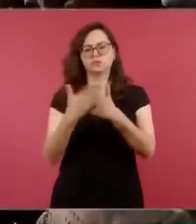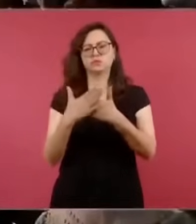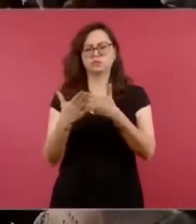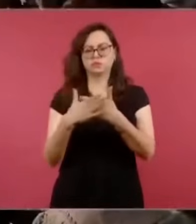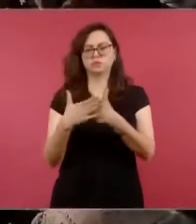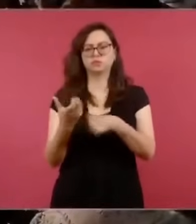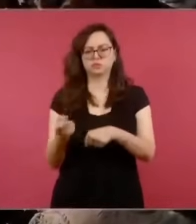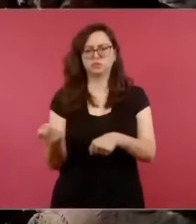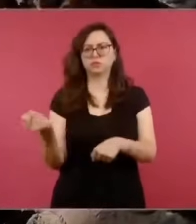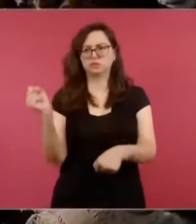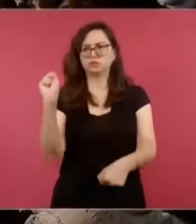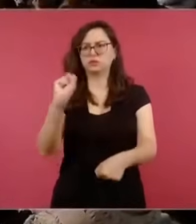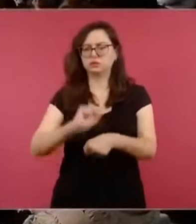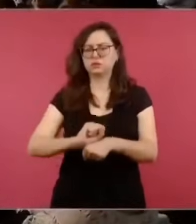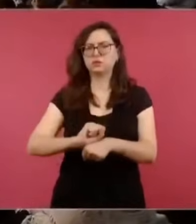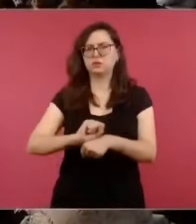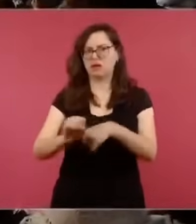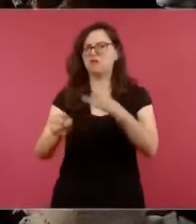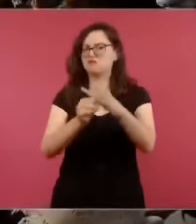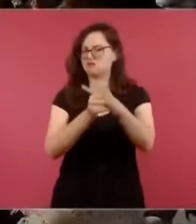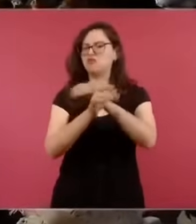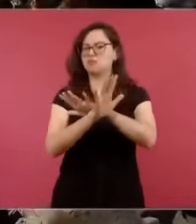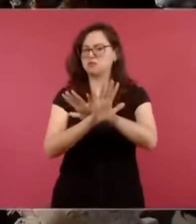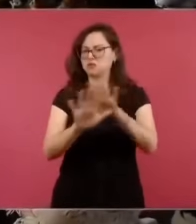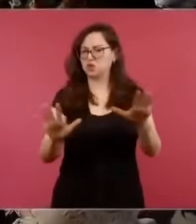ya informó, pero que vuelva a informar